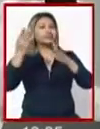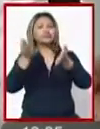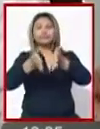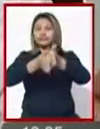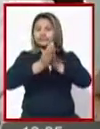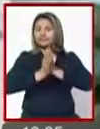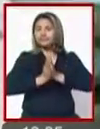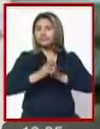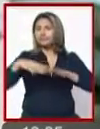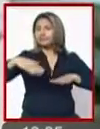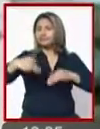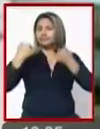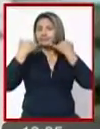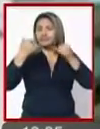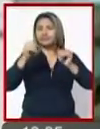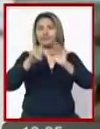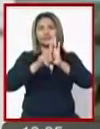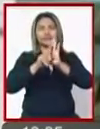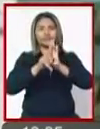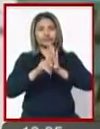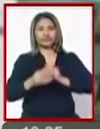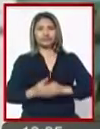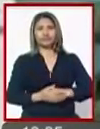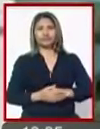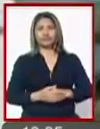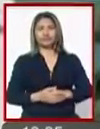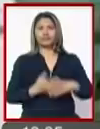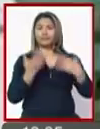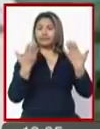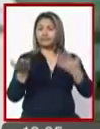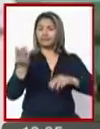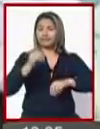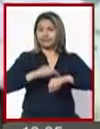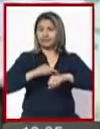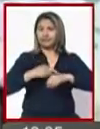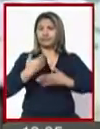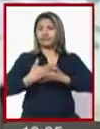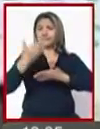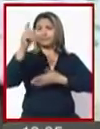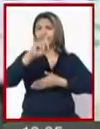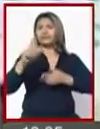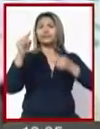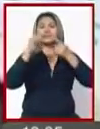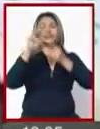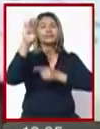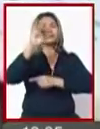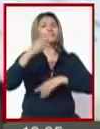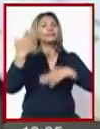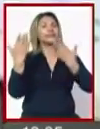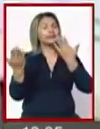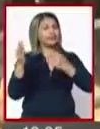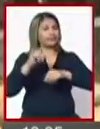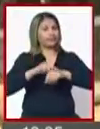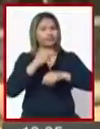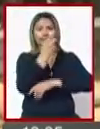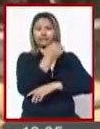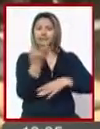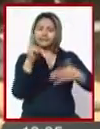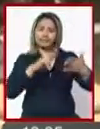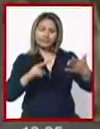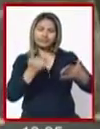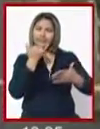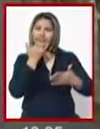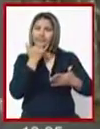pedimos, todavía no está promulgada la ley. Y obviamente hay tiempo todavía, el día lunes hasta el miércoles hay tiempo. Cualquier